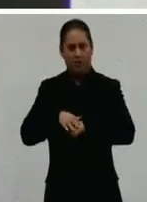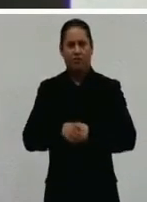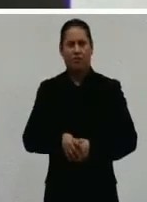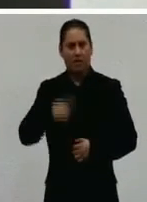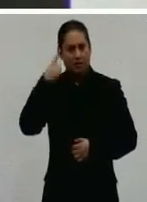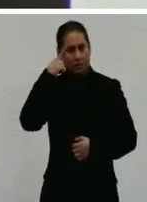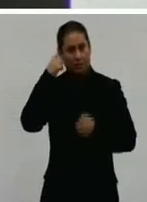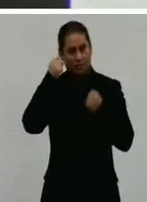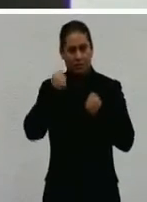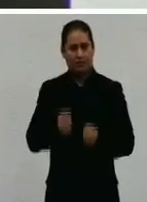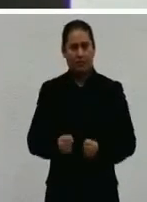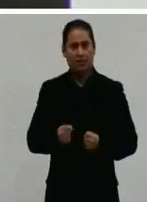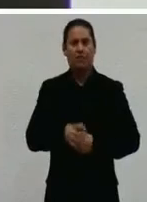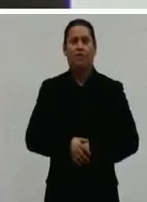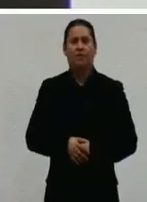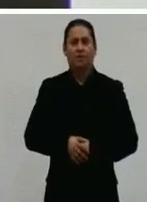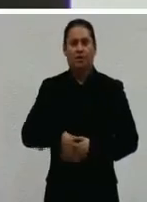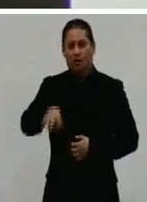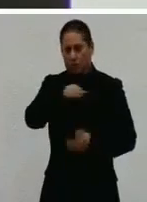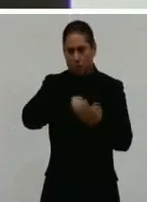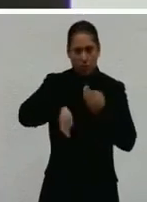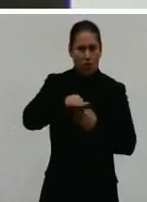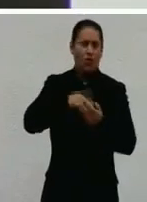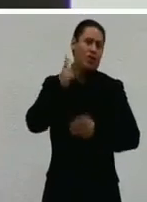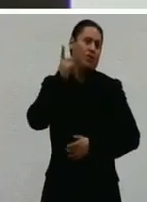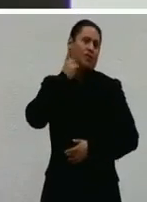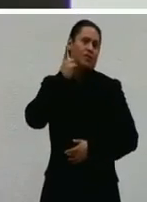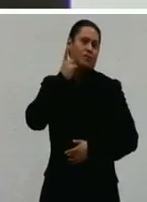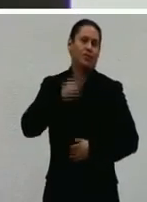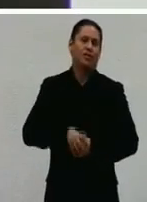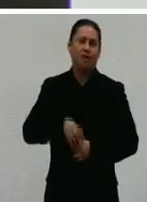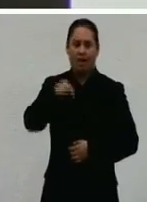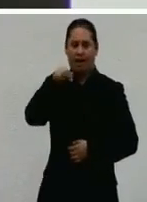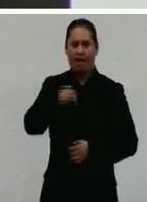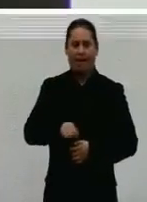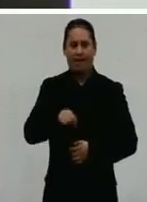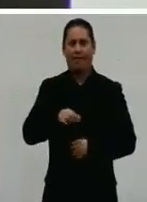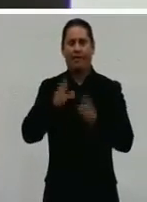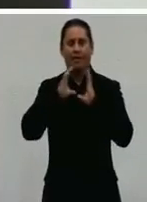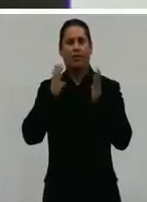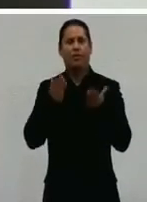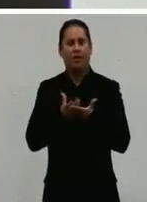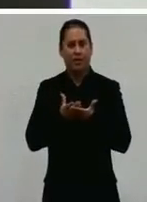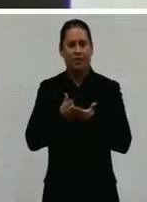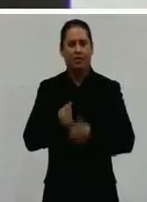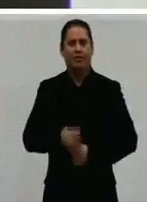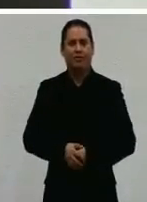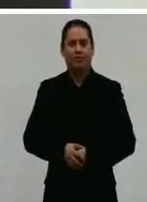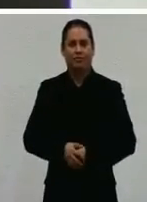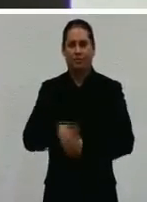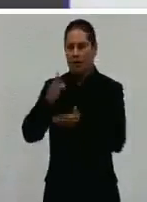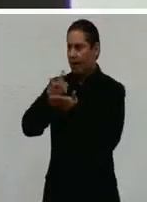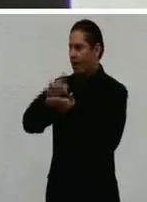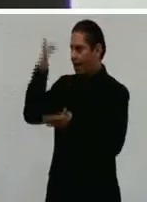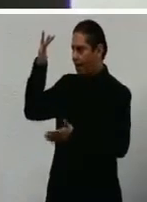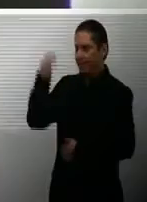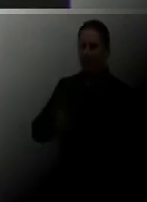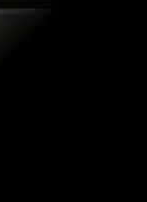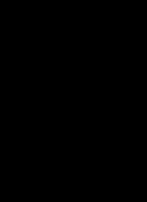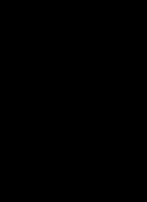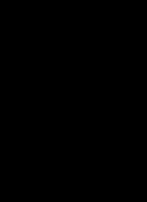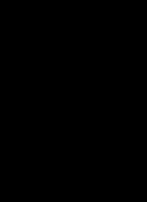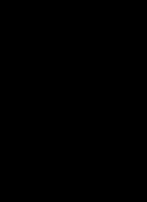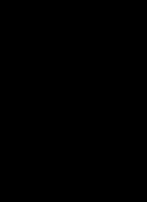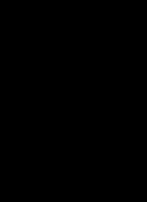seguro estoy que de todos los diputados de esta legislatura es cuanto presidente